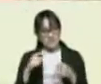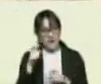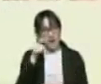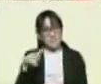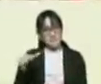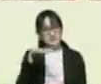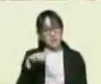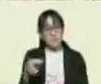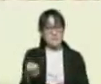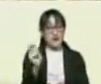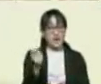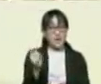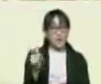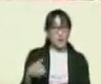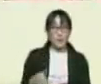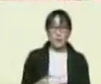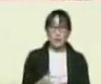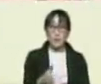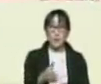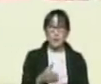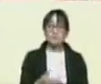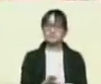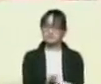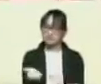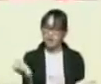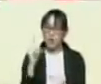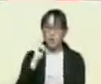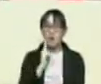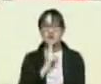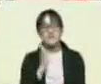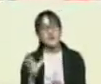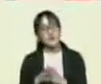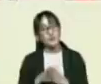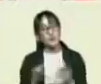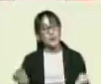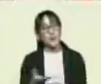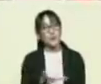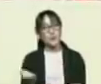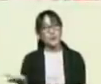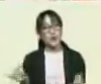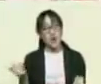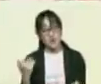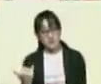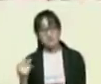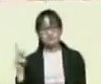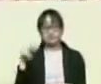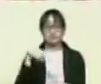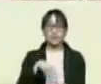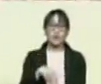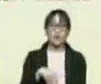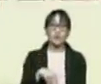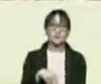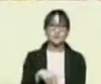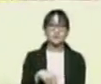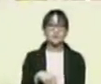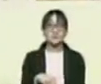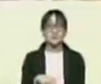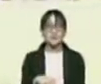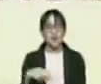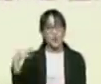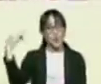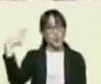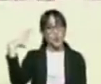campesino, pescador. Es contigo, Bolívar. He venido a esta tierra bendita, llena de